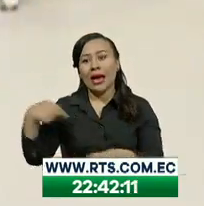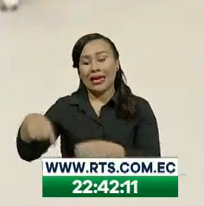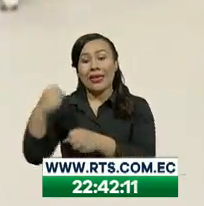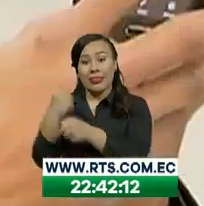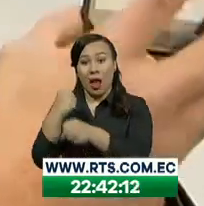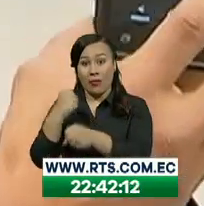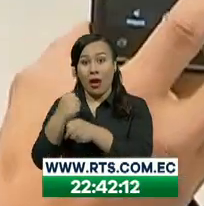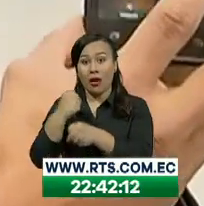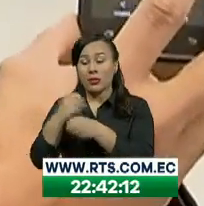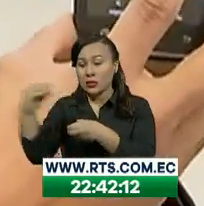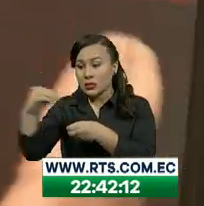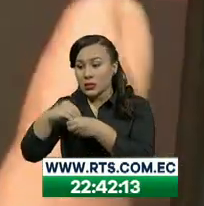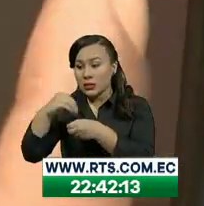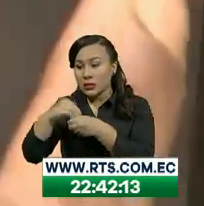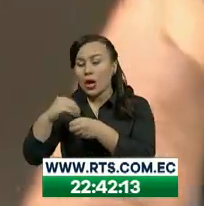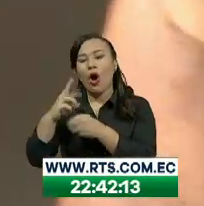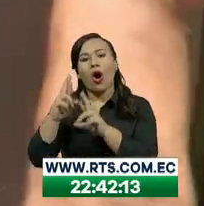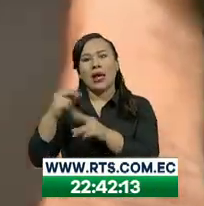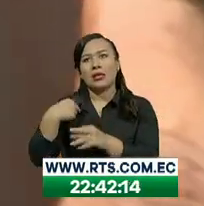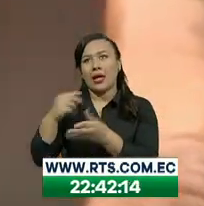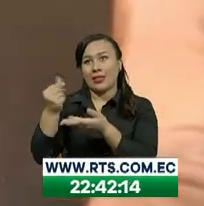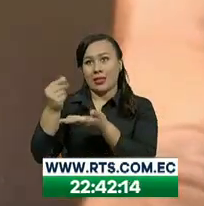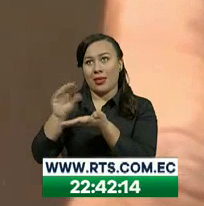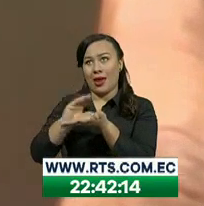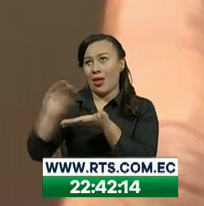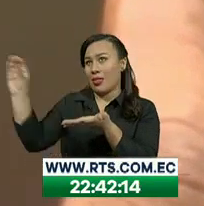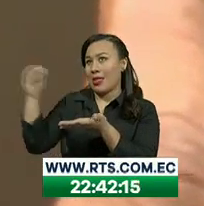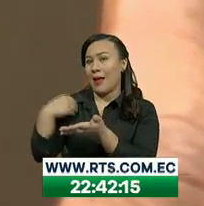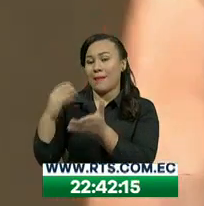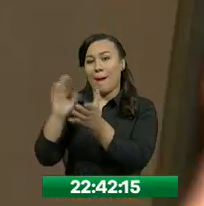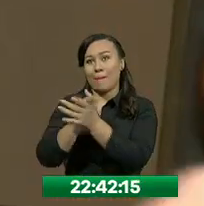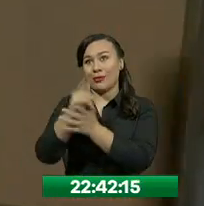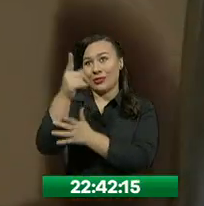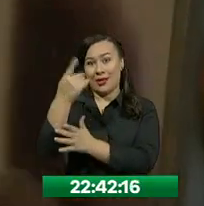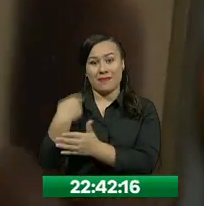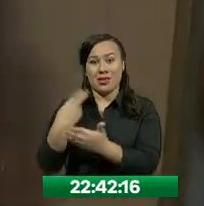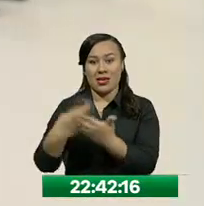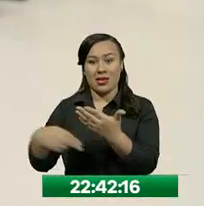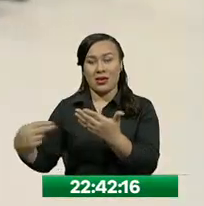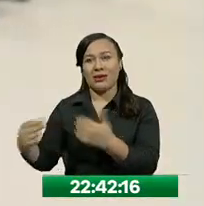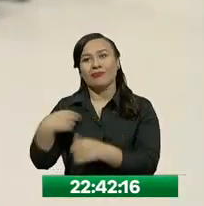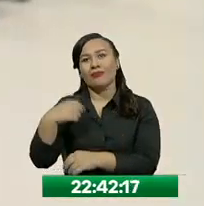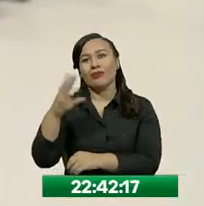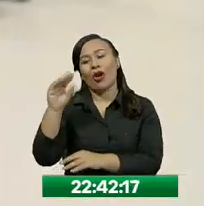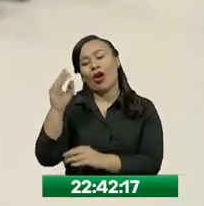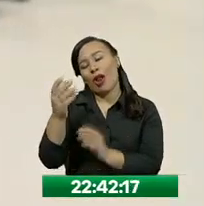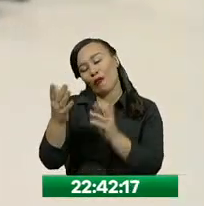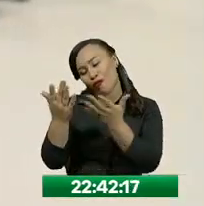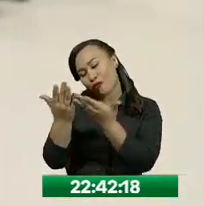a mis hijas acá. Cuando me acuerdo de ellas o cuando la veo por teléfono, wow, o sea,